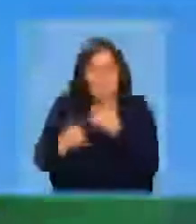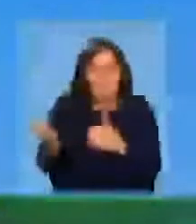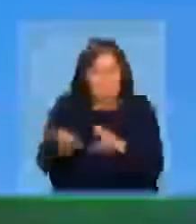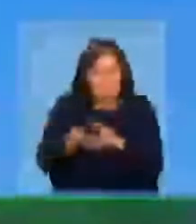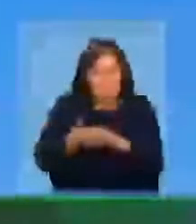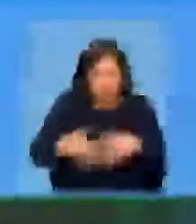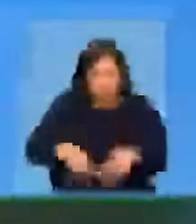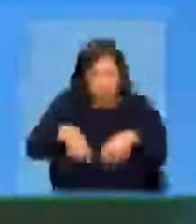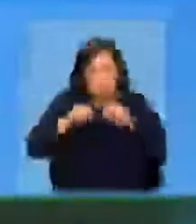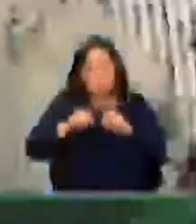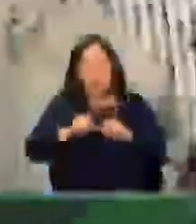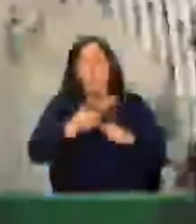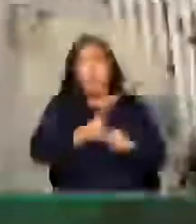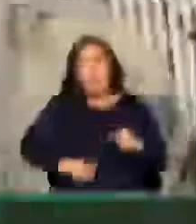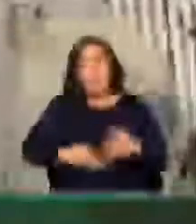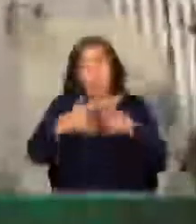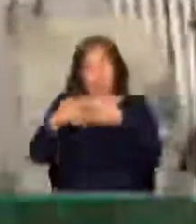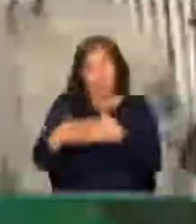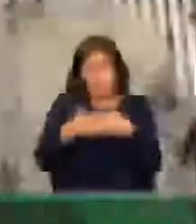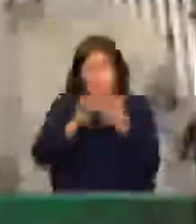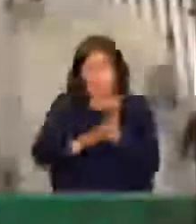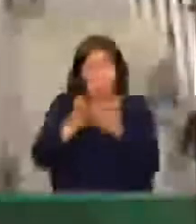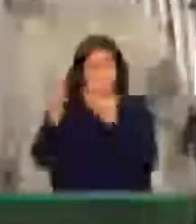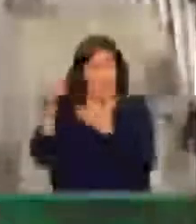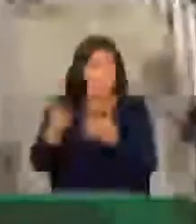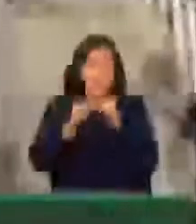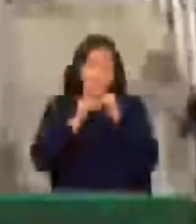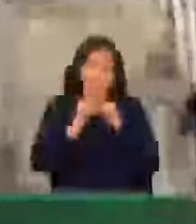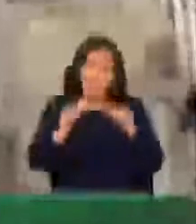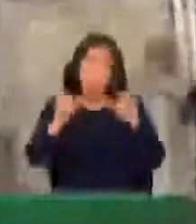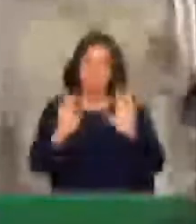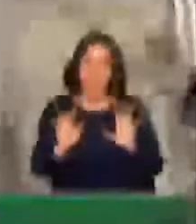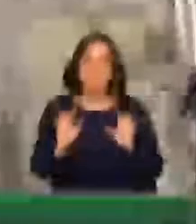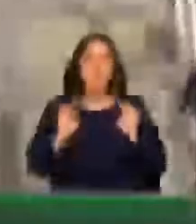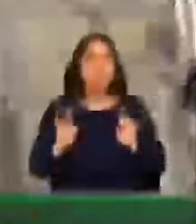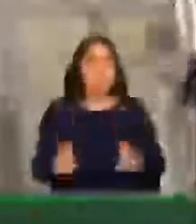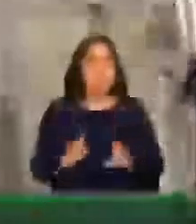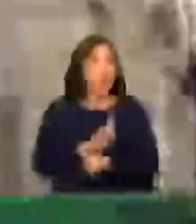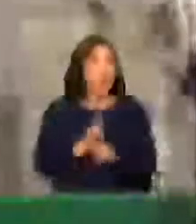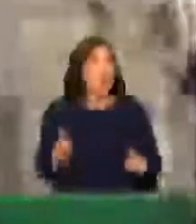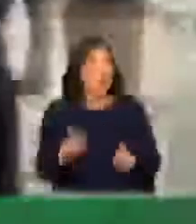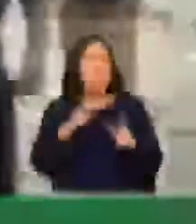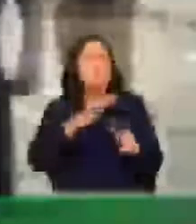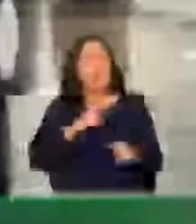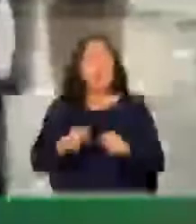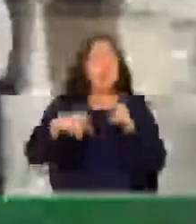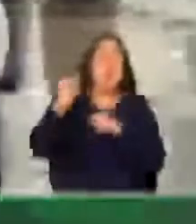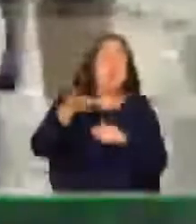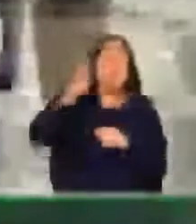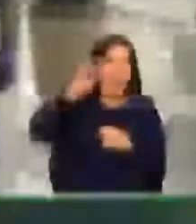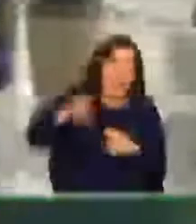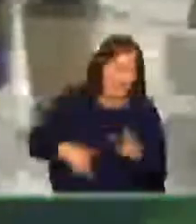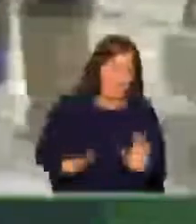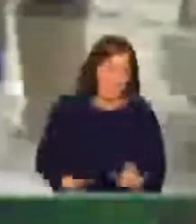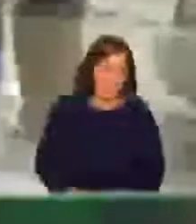la investigación del gobierno de Estados Unidos sobre los atentados se divulgue salvo cuando las razones más poderosas posibles aconsejen lo